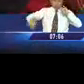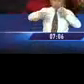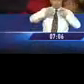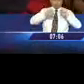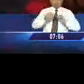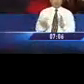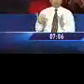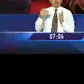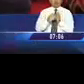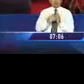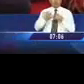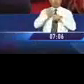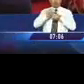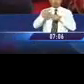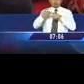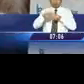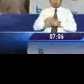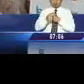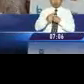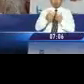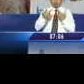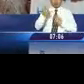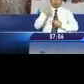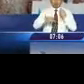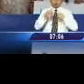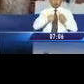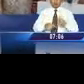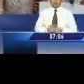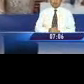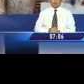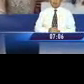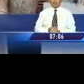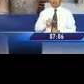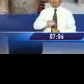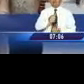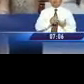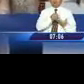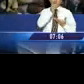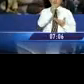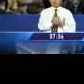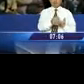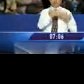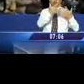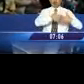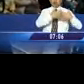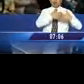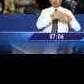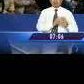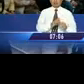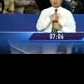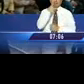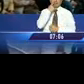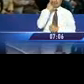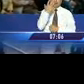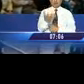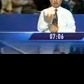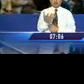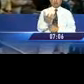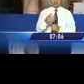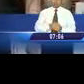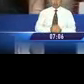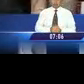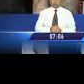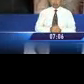puedan acceder a los créditos e inicien sus emprendimientos. En Montúfar recorrió la planta de procesamiento de pan de papa, en donde además